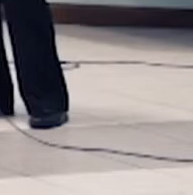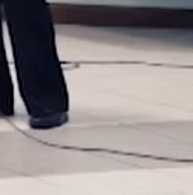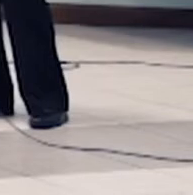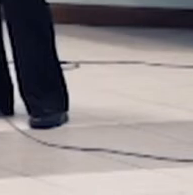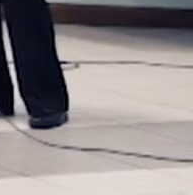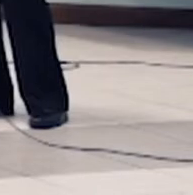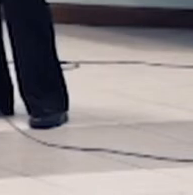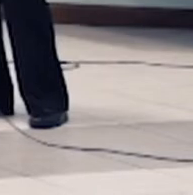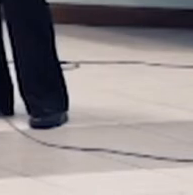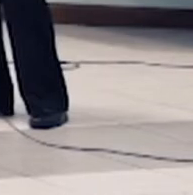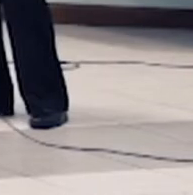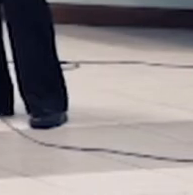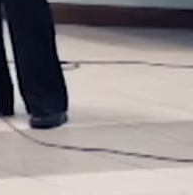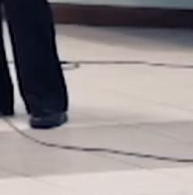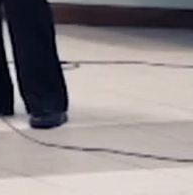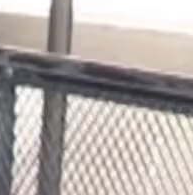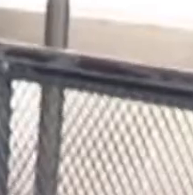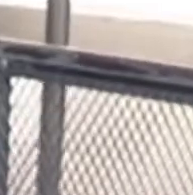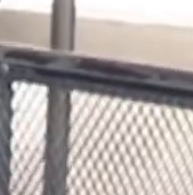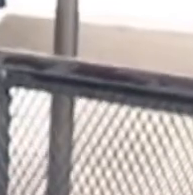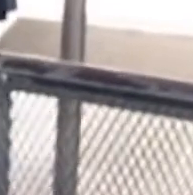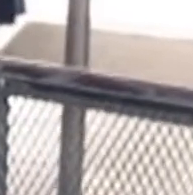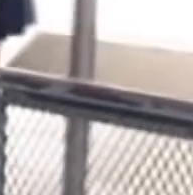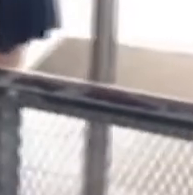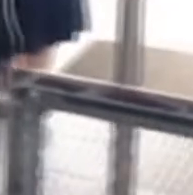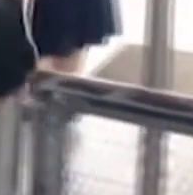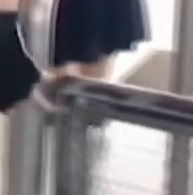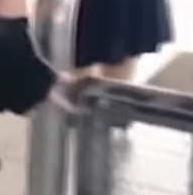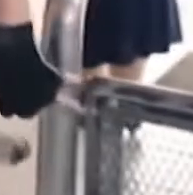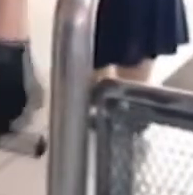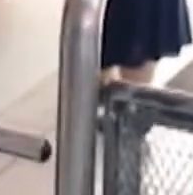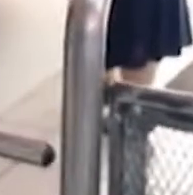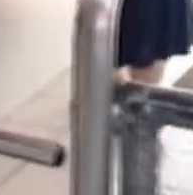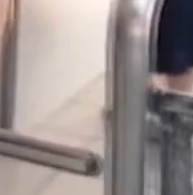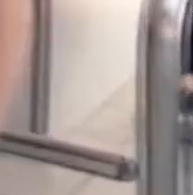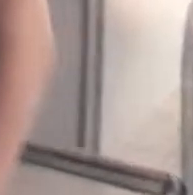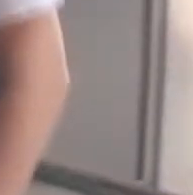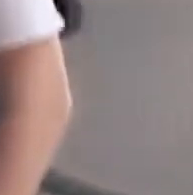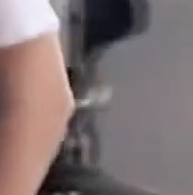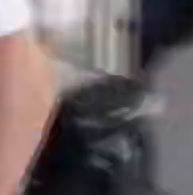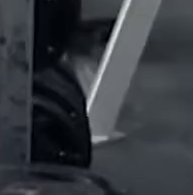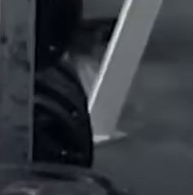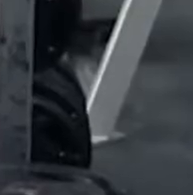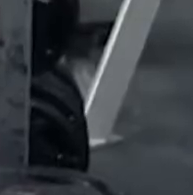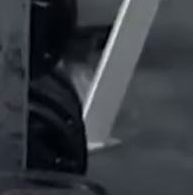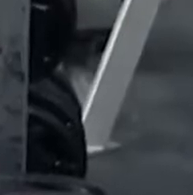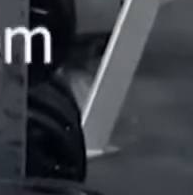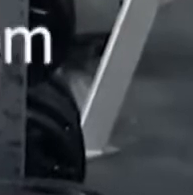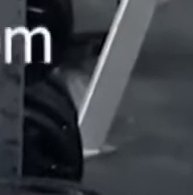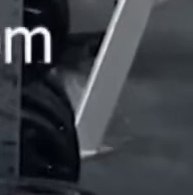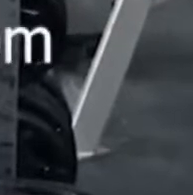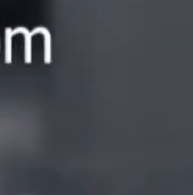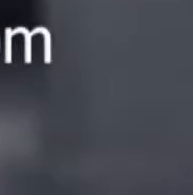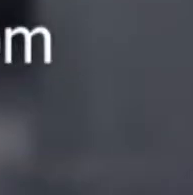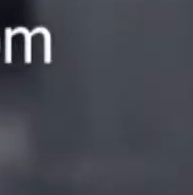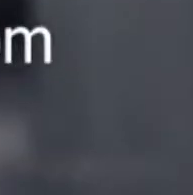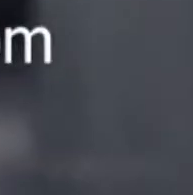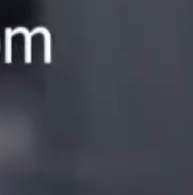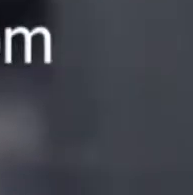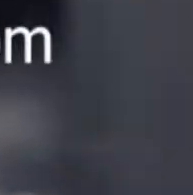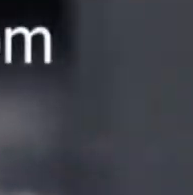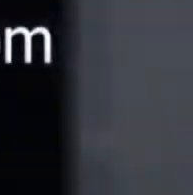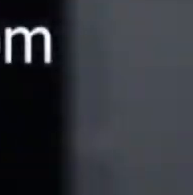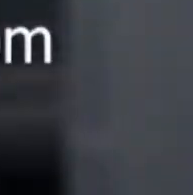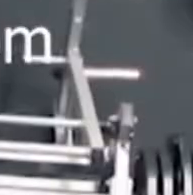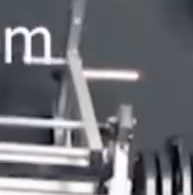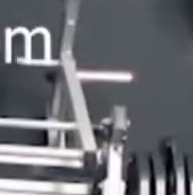muchacho a la par mía que estuvo 3 meses en coma. Documentales UNED. Aquí por 13.